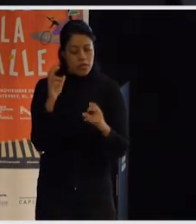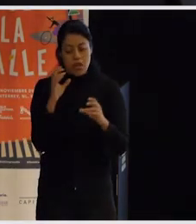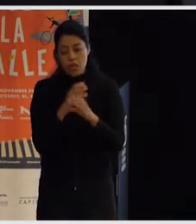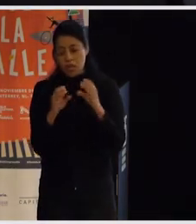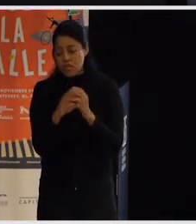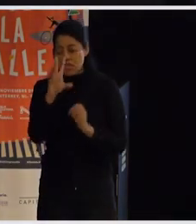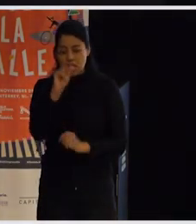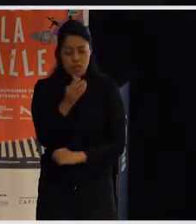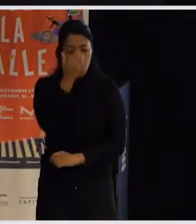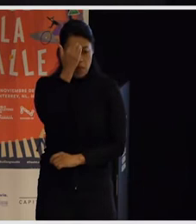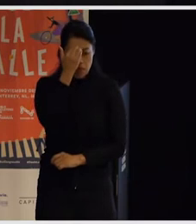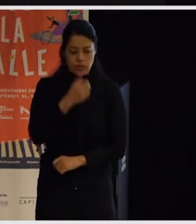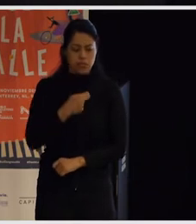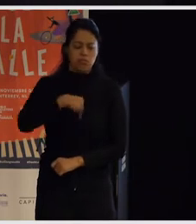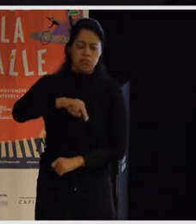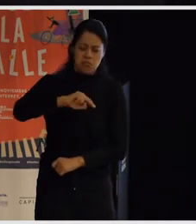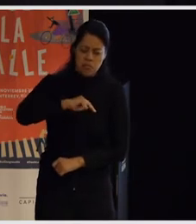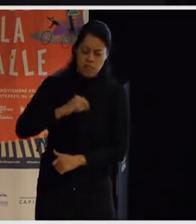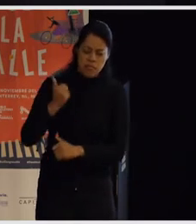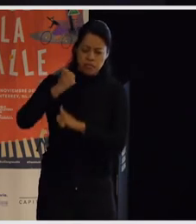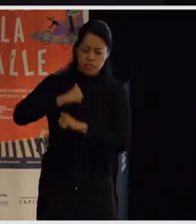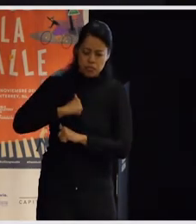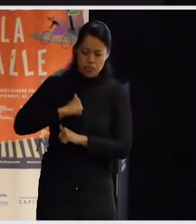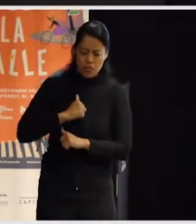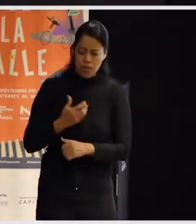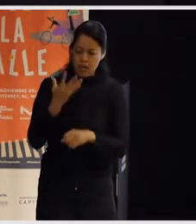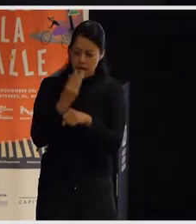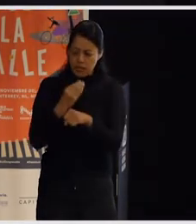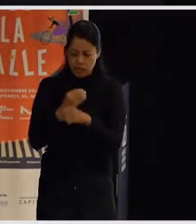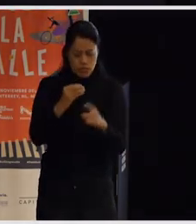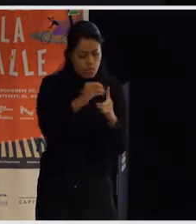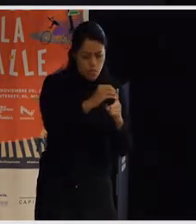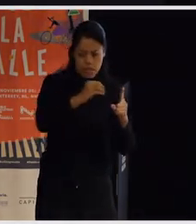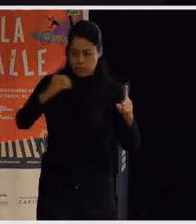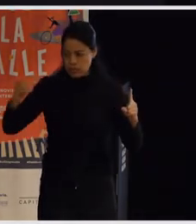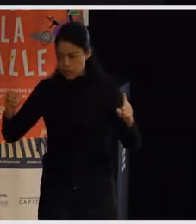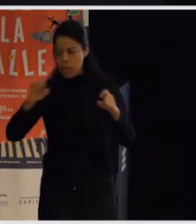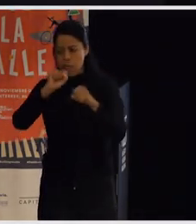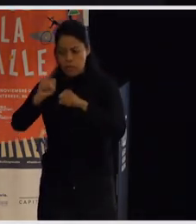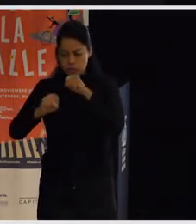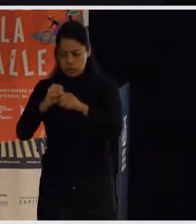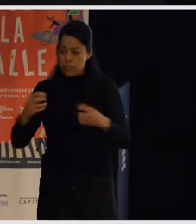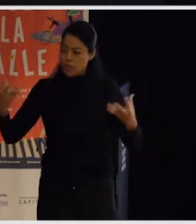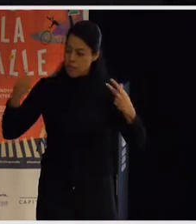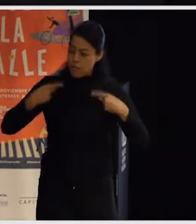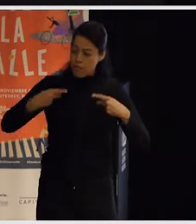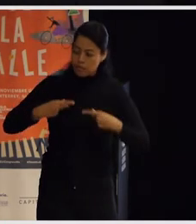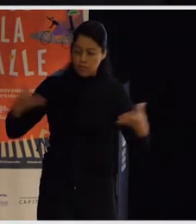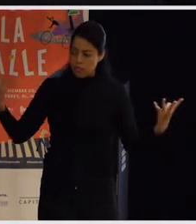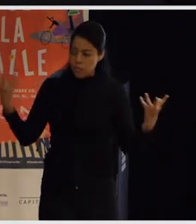de bus tratar de organizar estás rodadas para dar a conocer a la gente todo este patrimonio